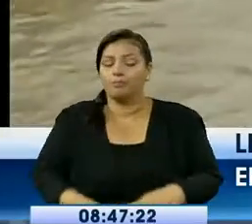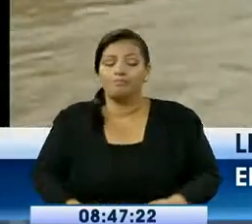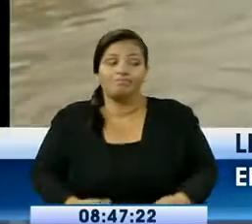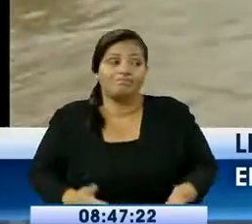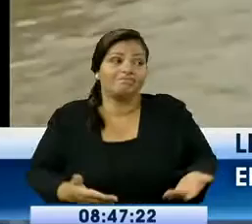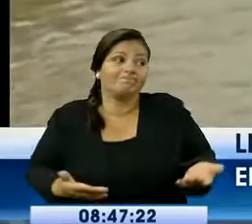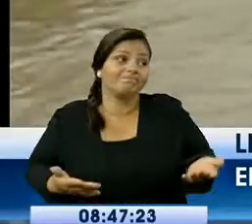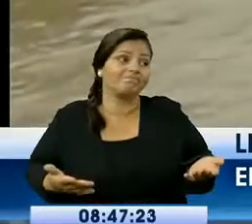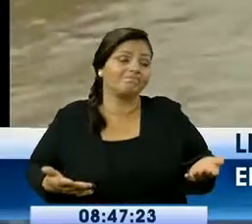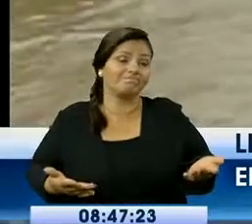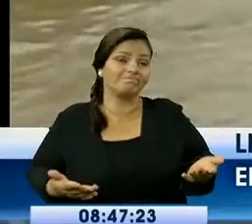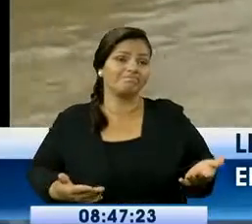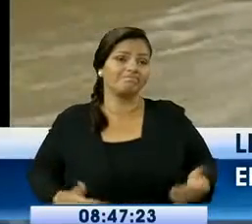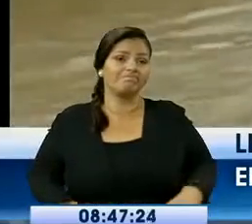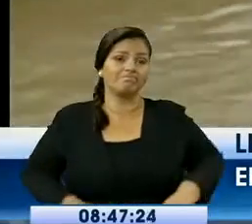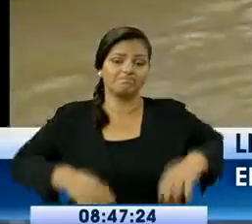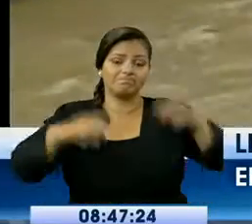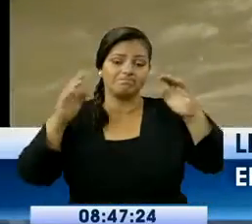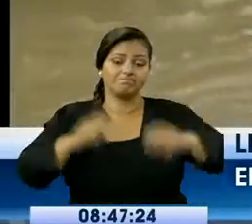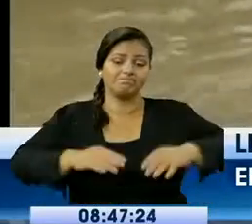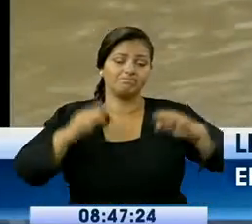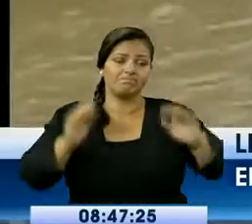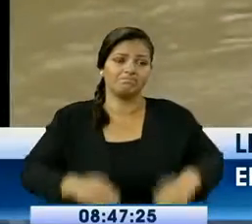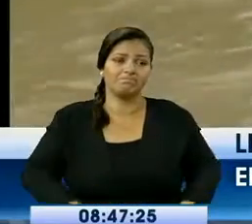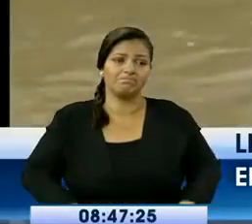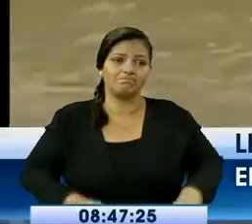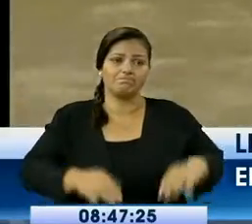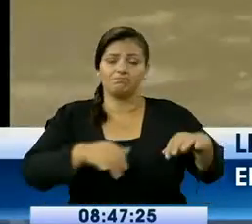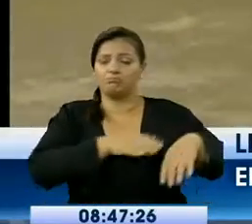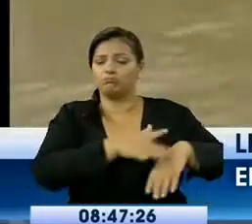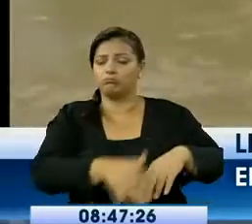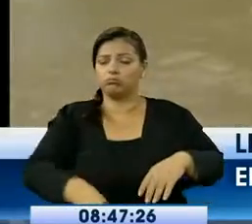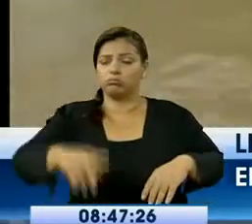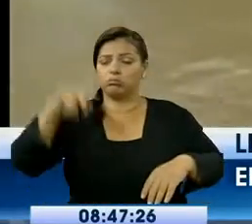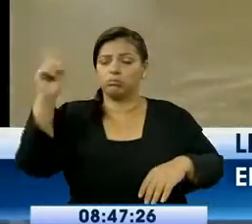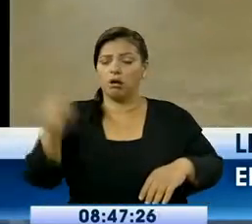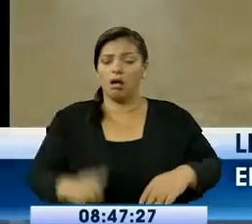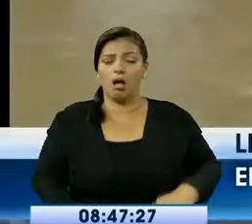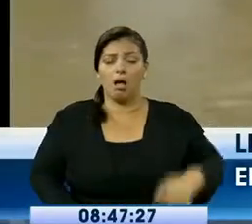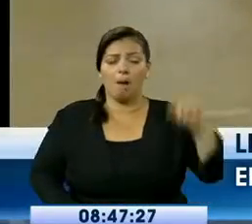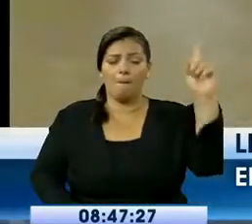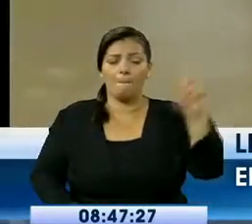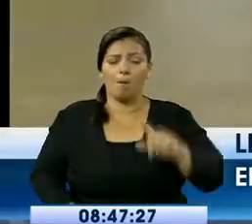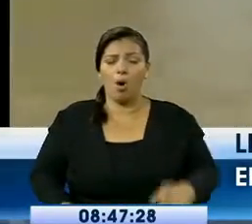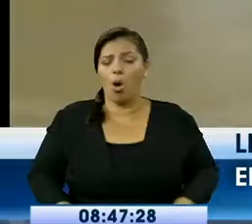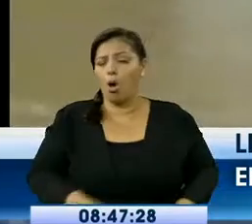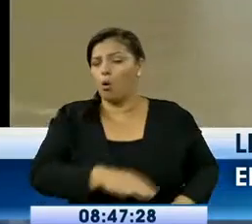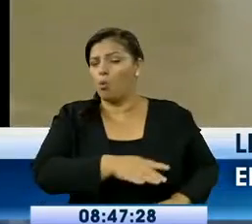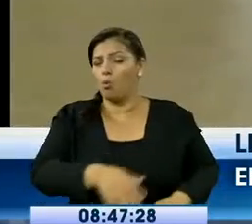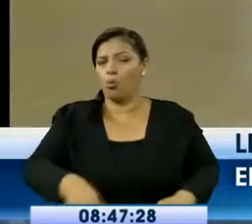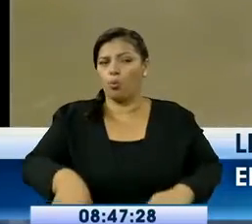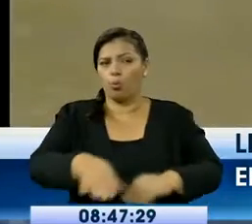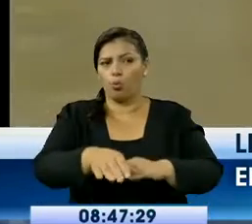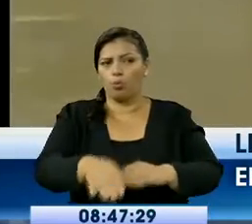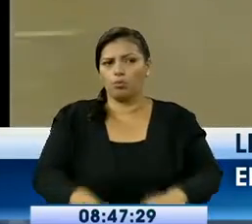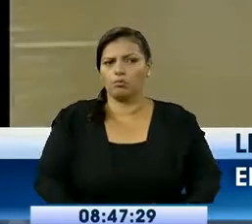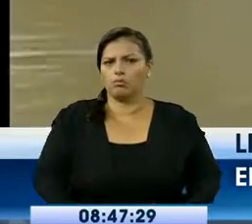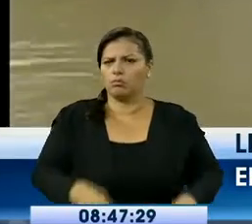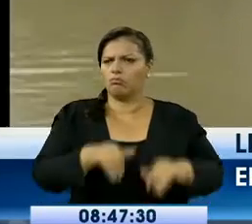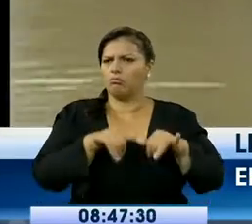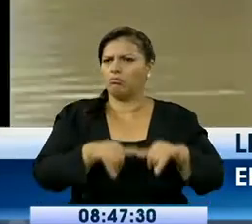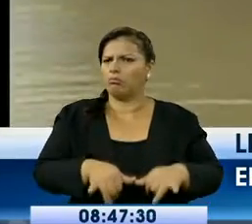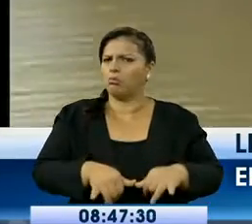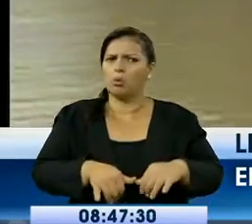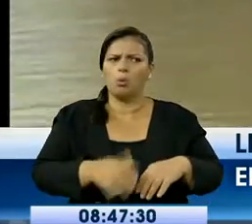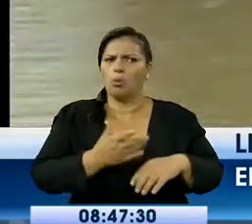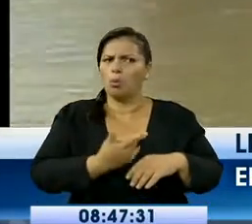por aquí, era una inmensa tormenta. Que incluso el agua corre, o sea, no es que estamos hablando de aguas estancadas, no, es agua